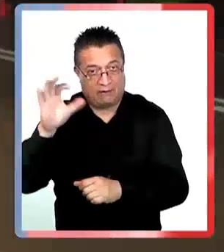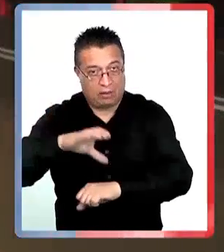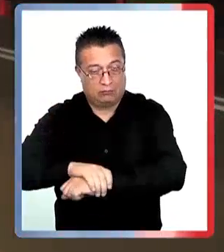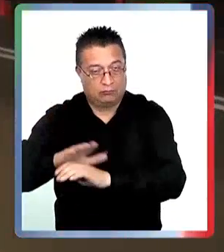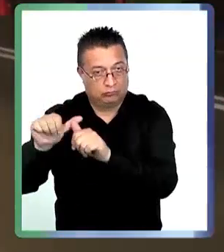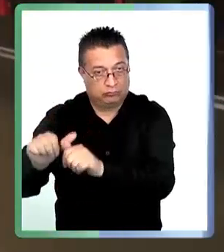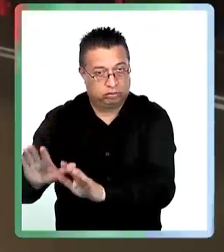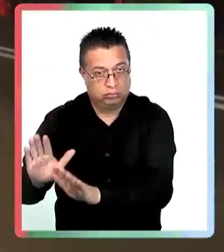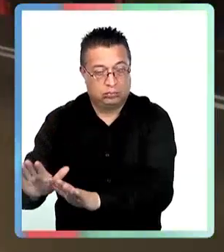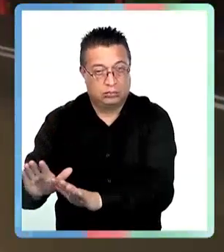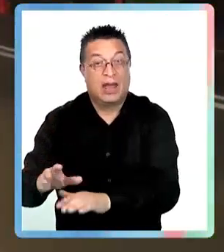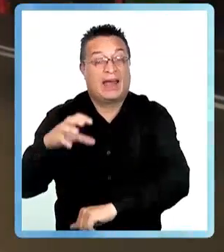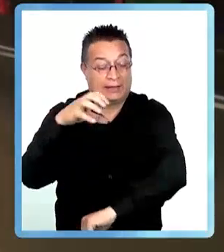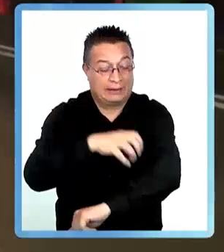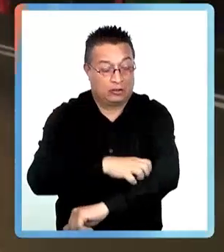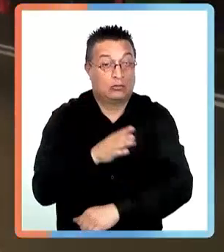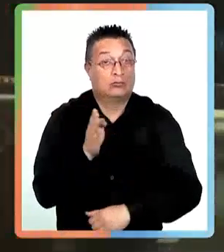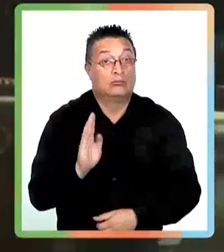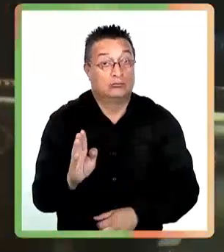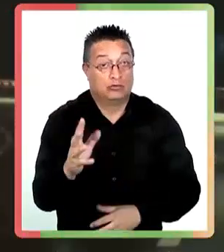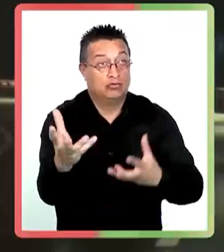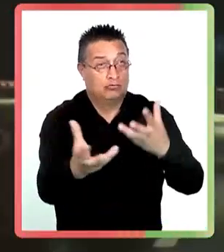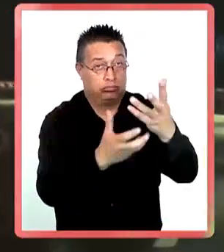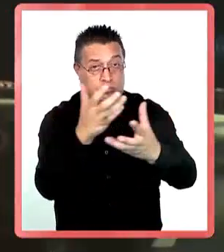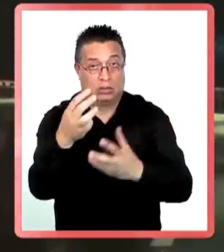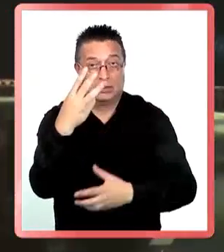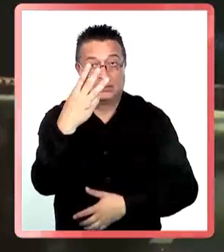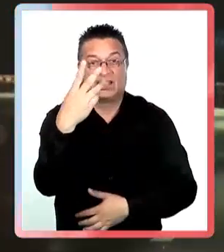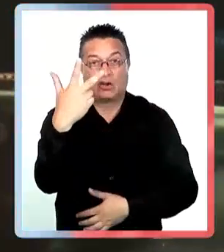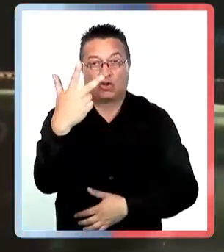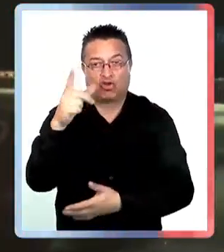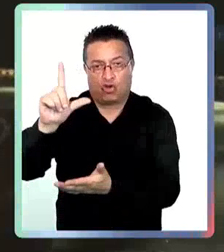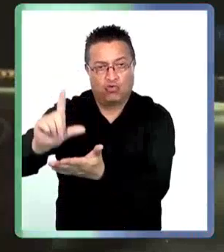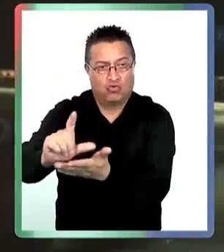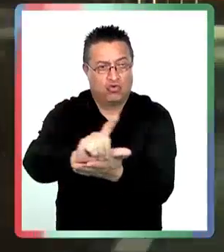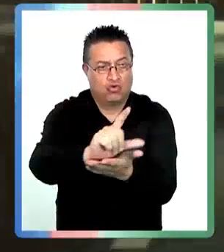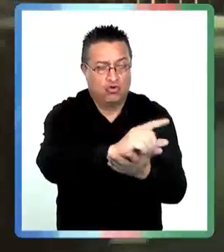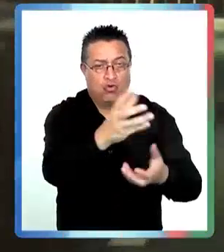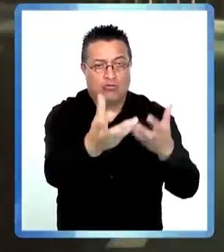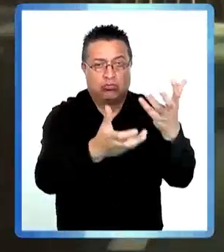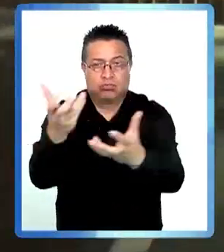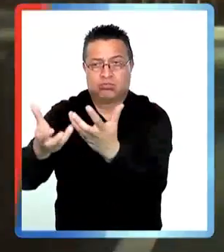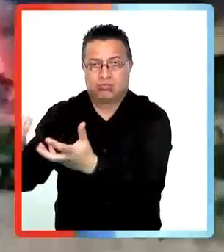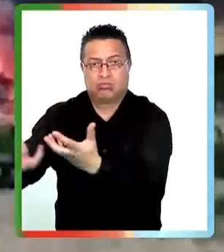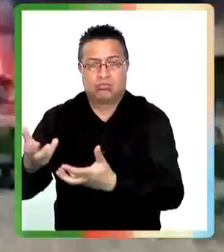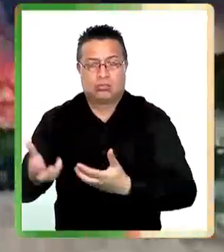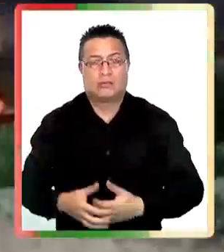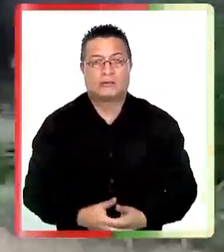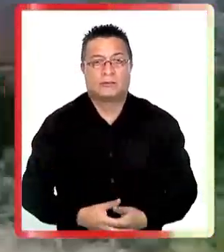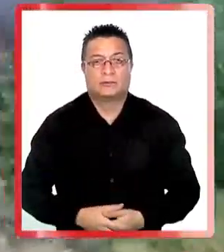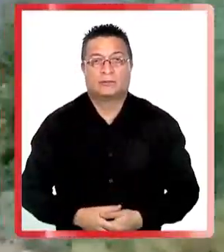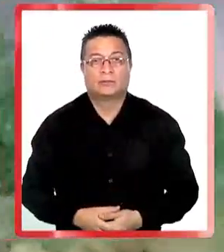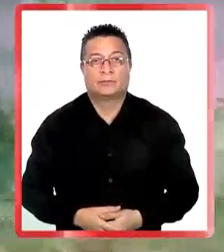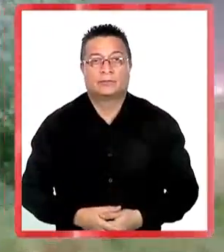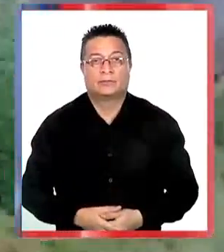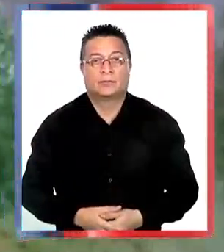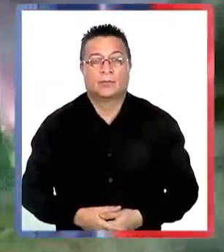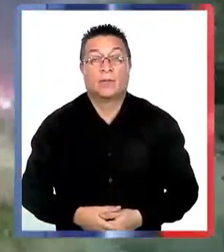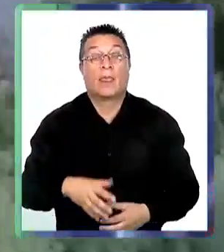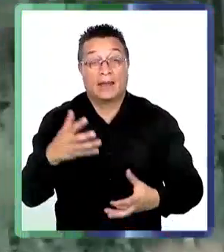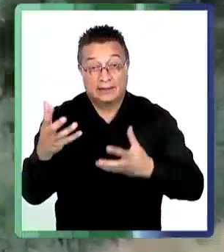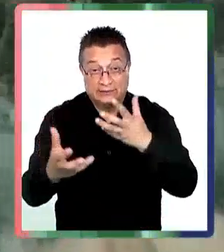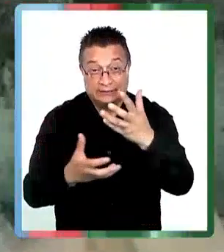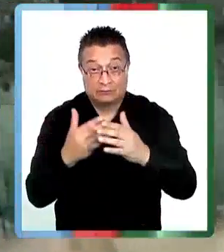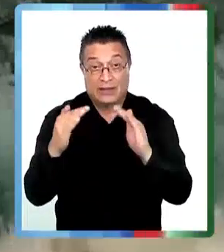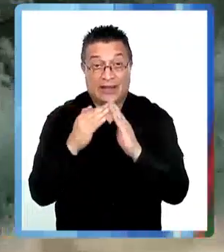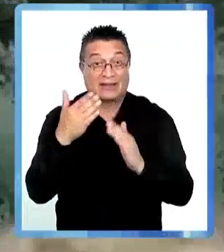se le amplió la detención hasta el próximo sábado en la región se mantienen activos 38 focos de incendios